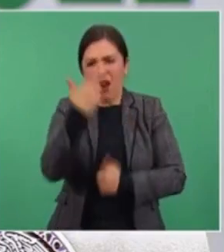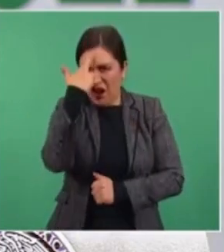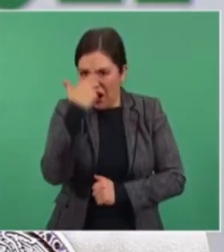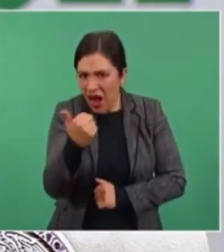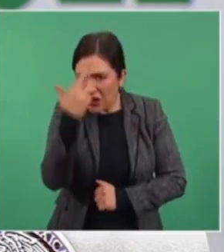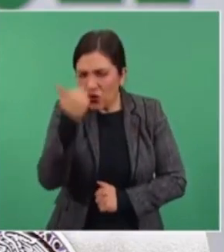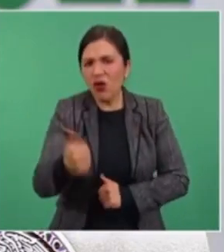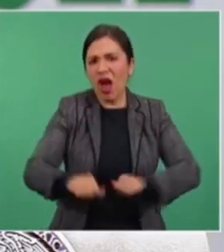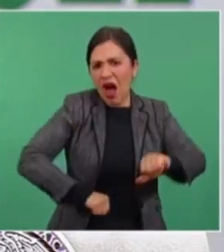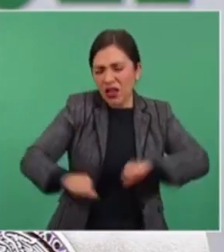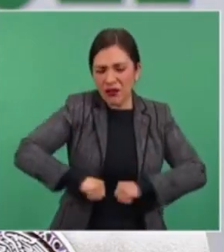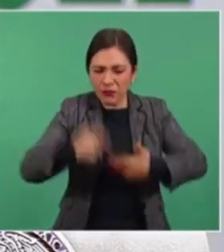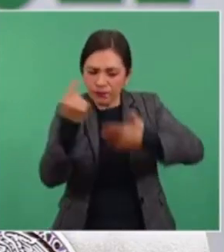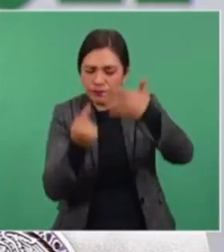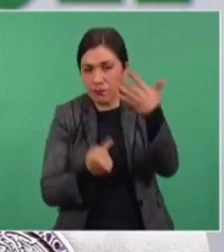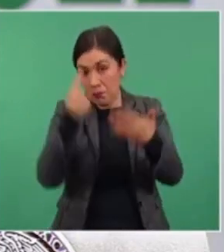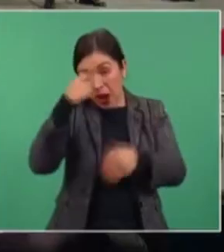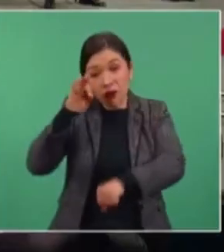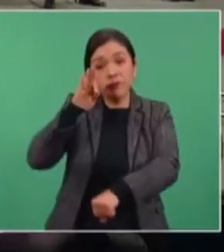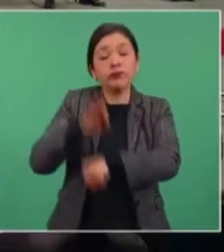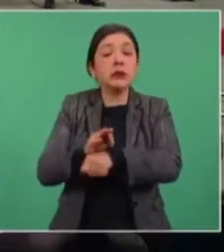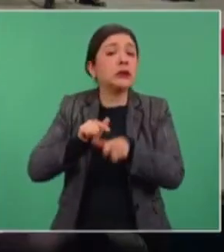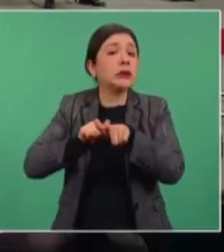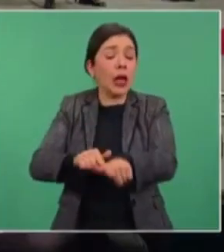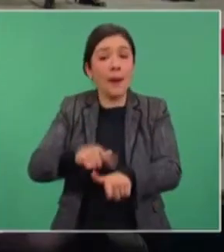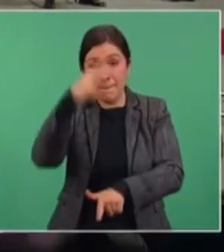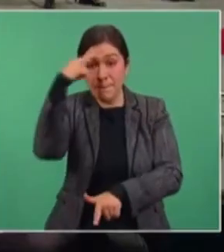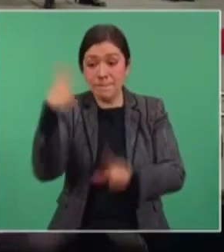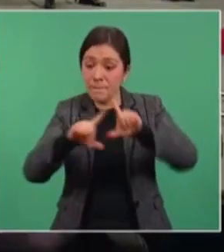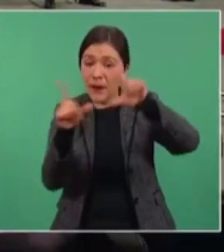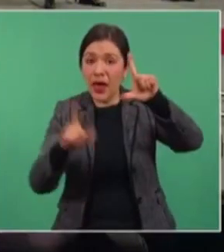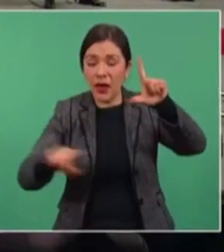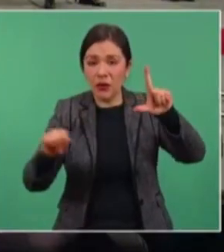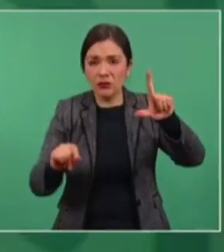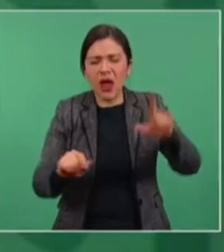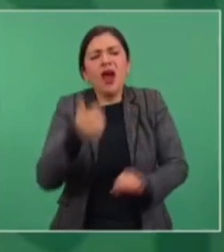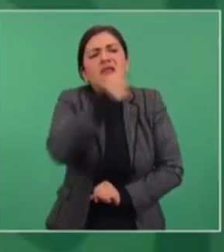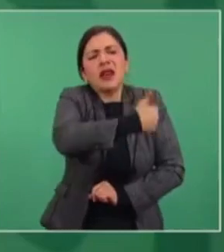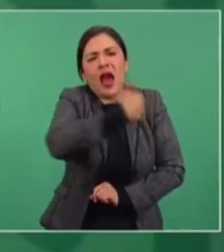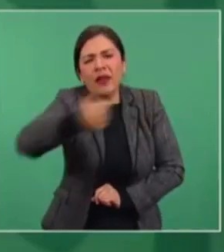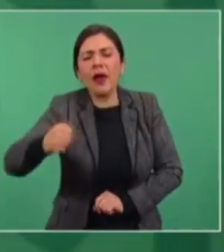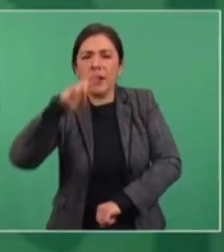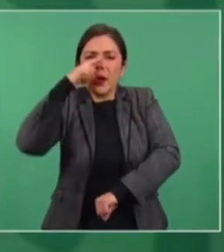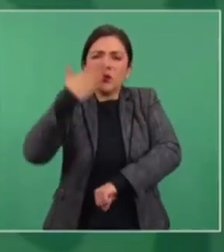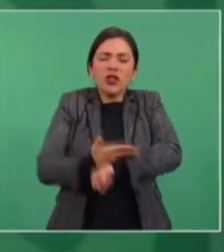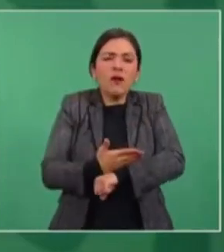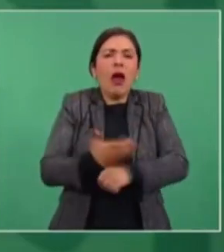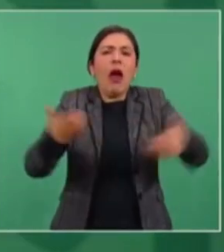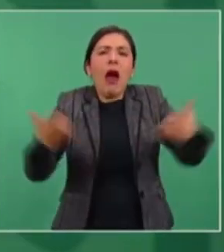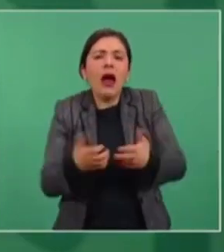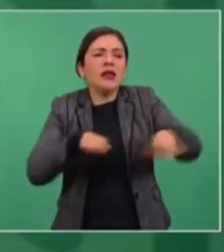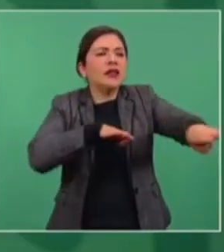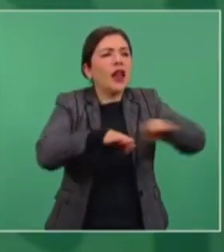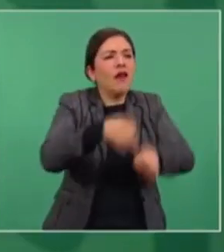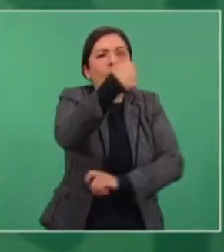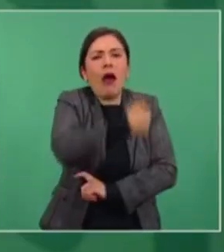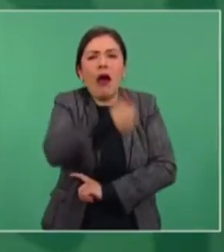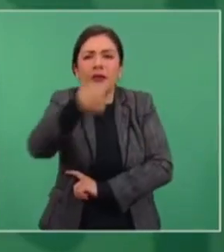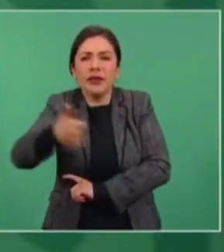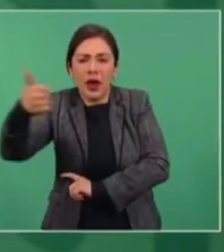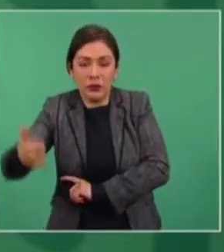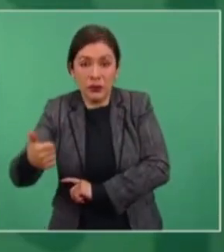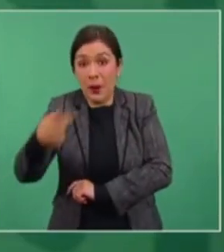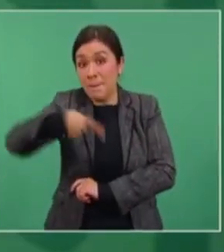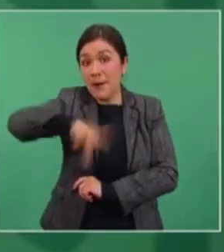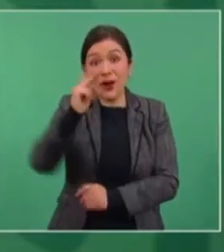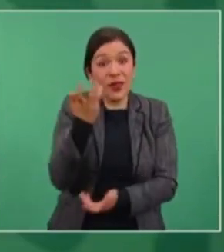razones, a seguir luchando por México, cada quien con sus armas y cada quien desde sus propias atalayas, sin